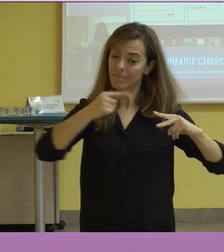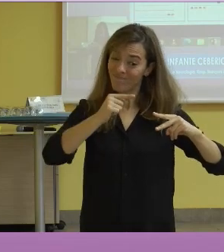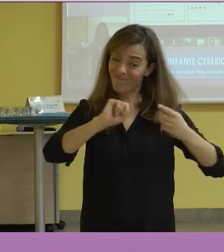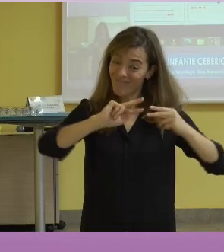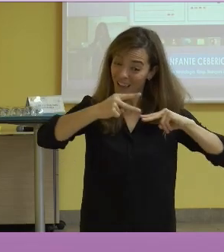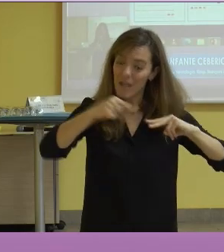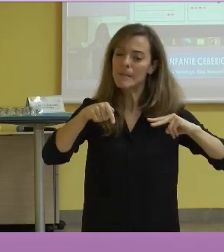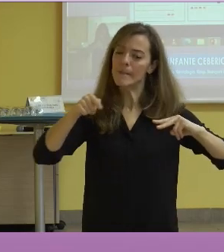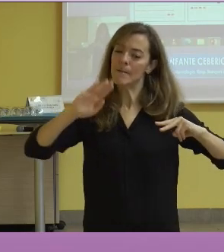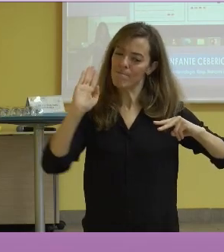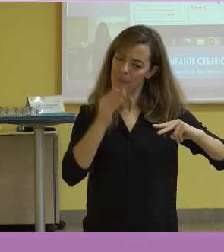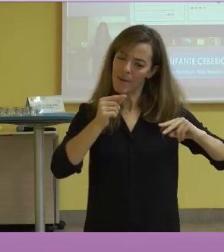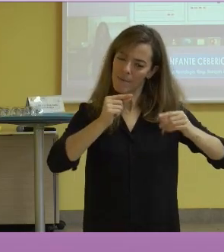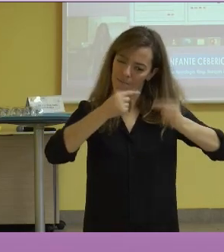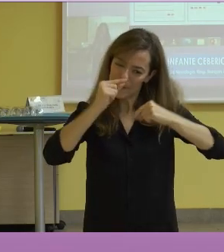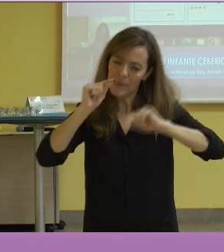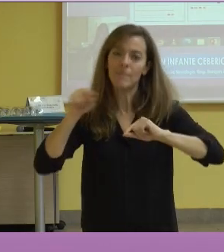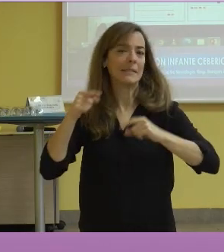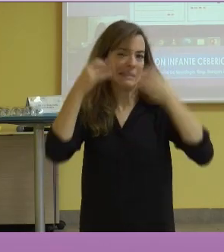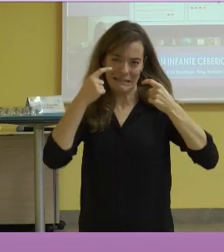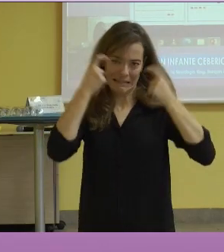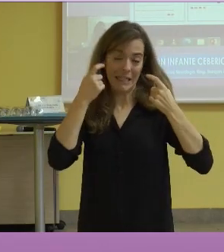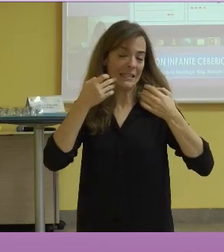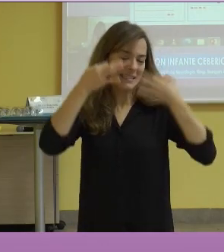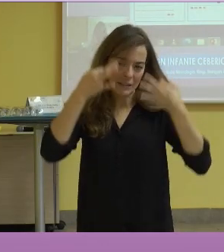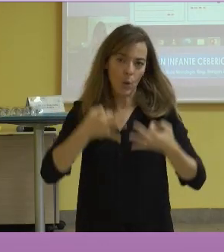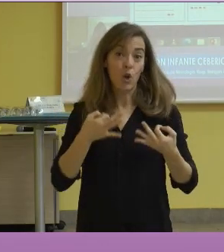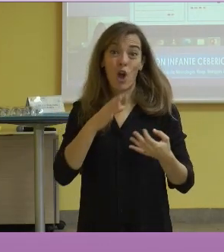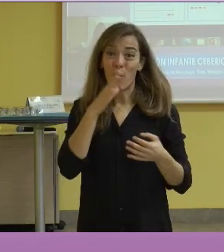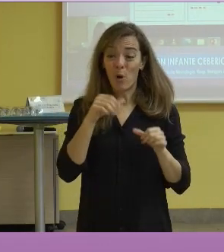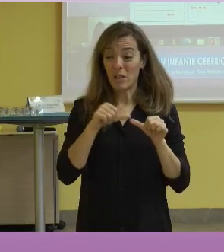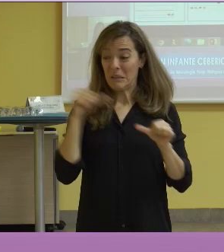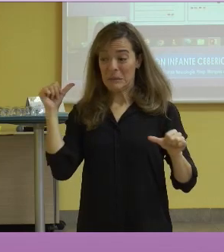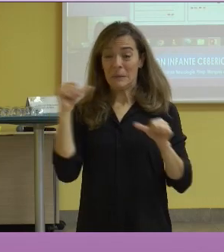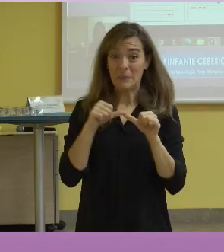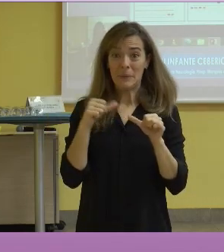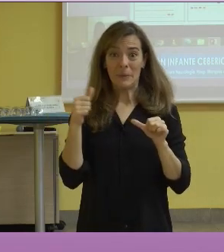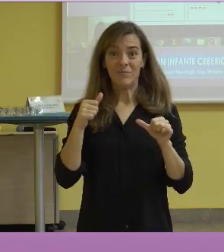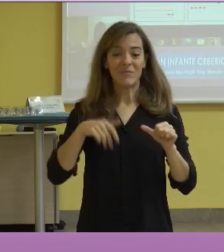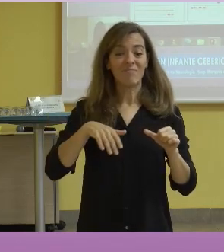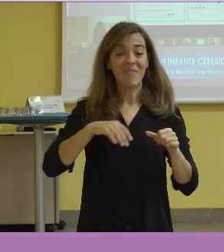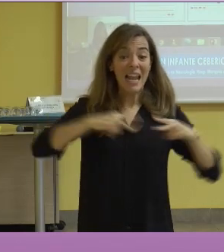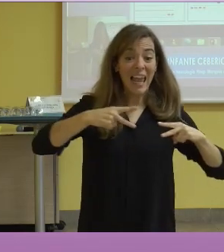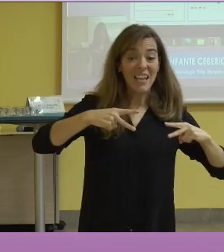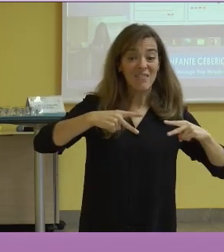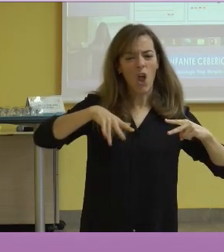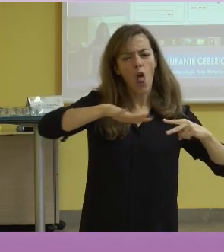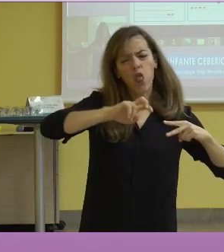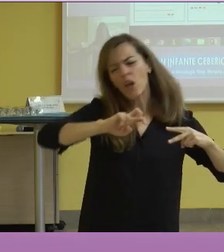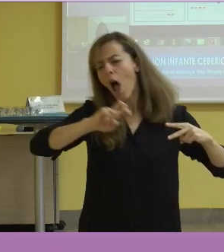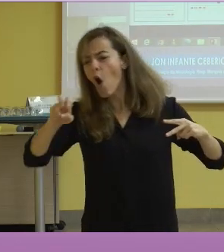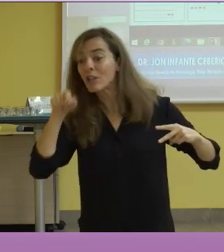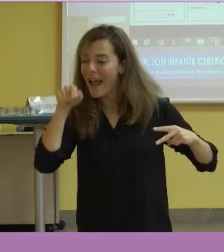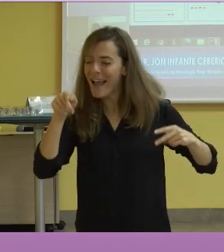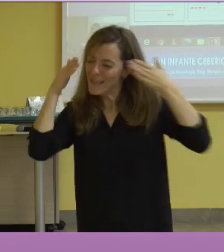porque bueno, pues todos los intentos que ha habido de actuar sobre zonas más lejanas del gen, pues hasta ahora pues han